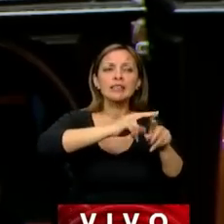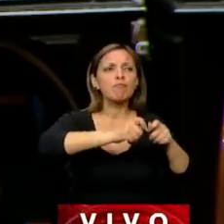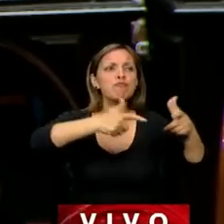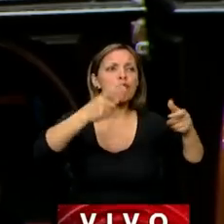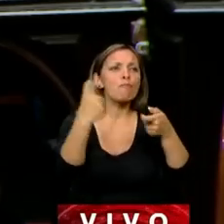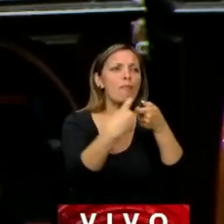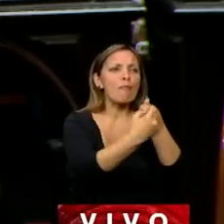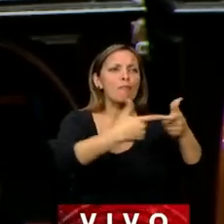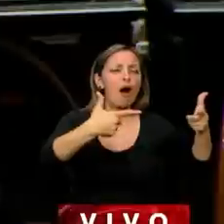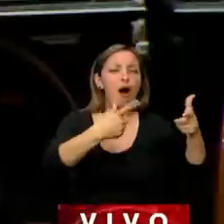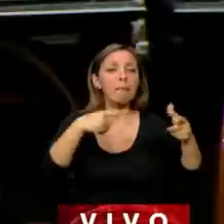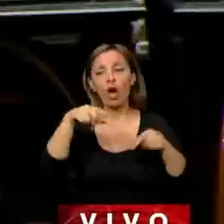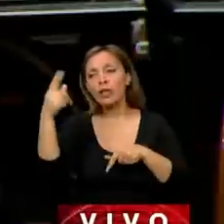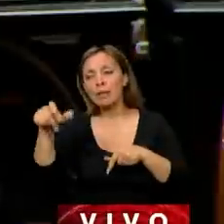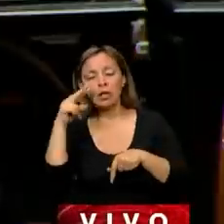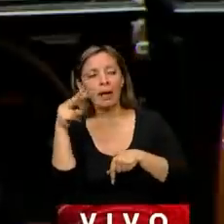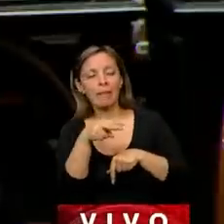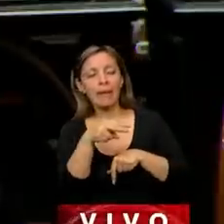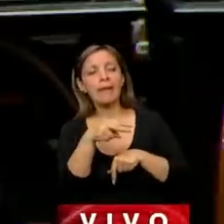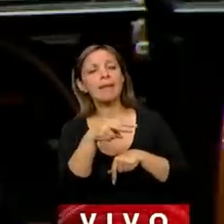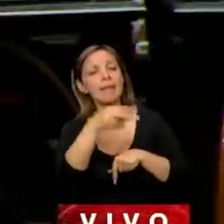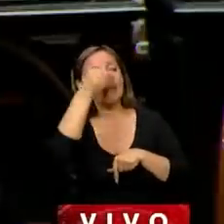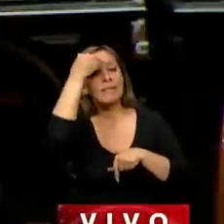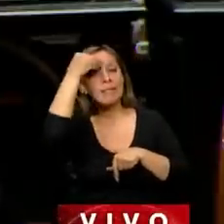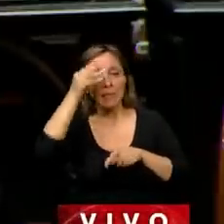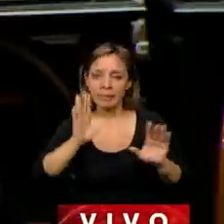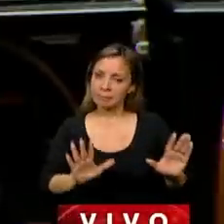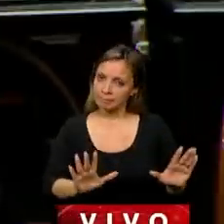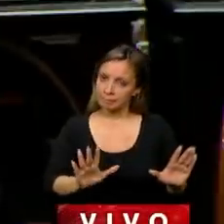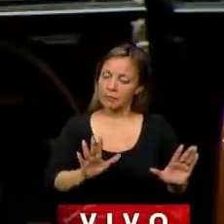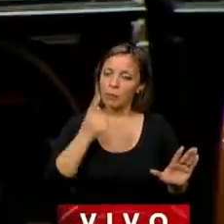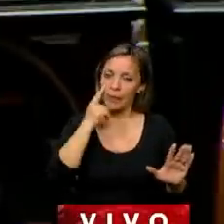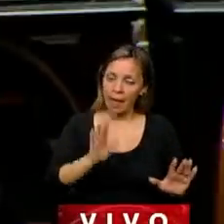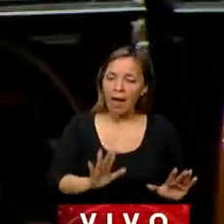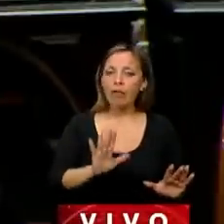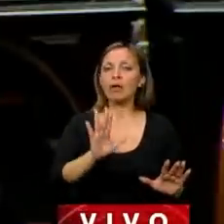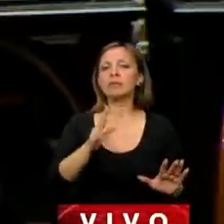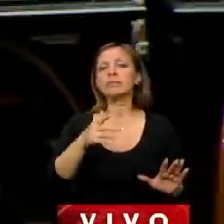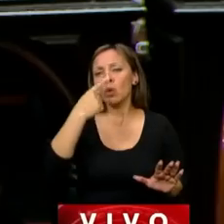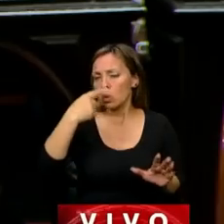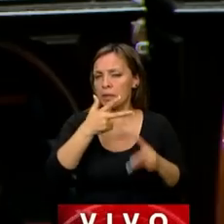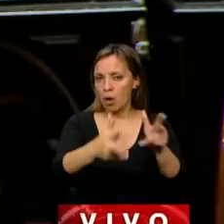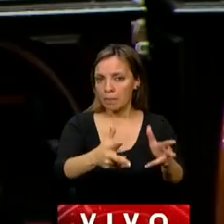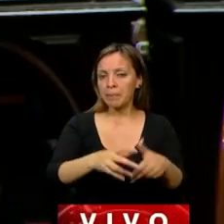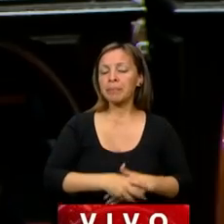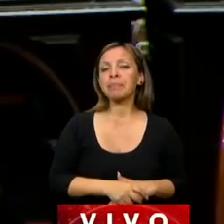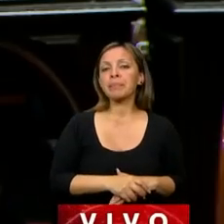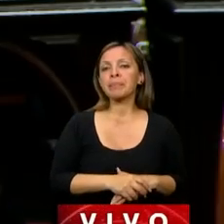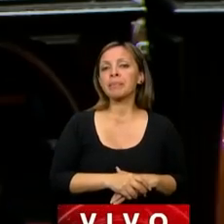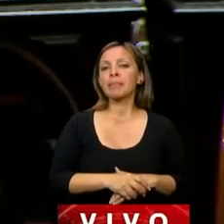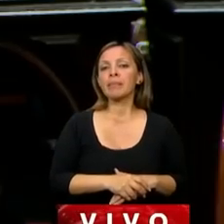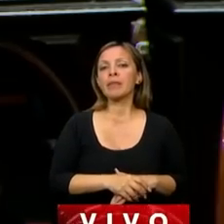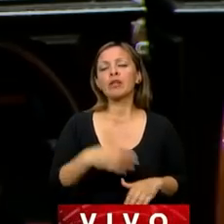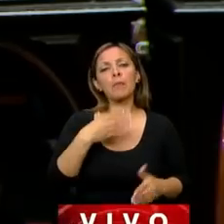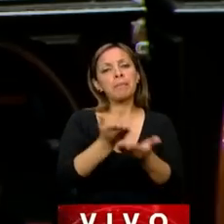está tensionando y está complicando la situación. Llamo simplemente, y con esto termino, señora presidenta, a